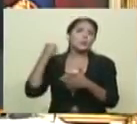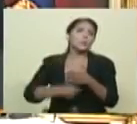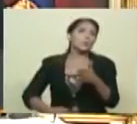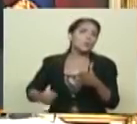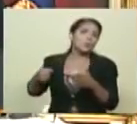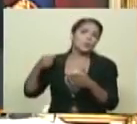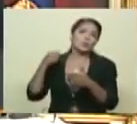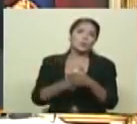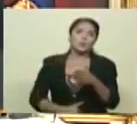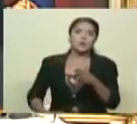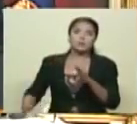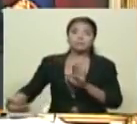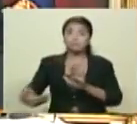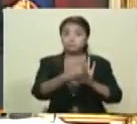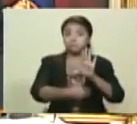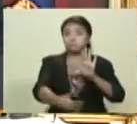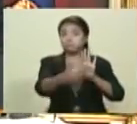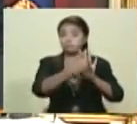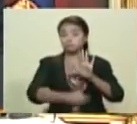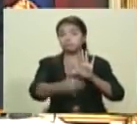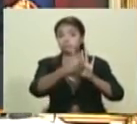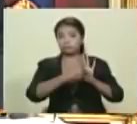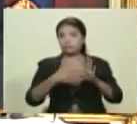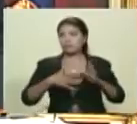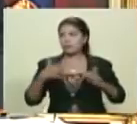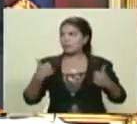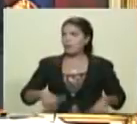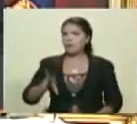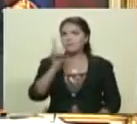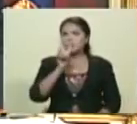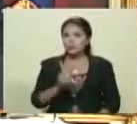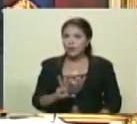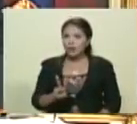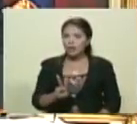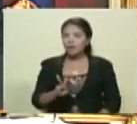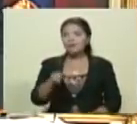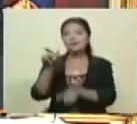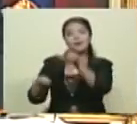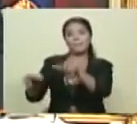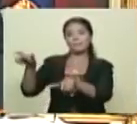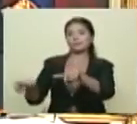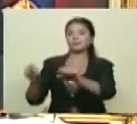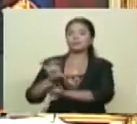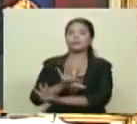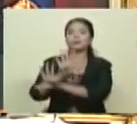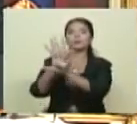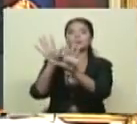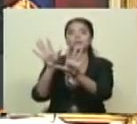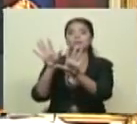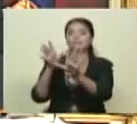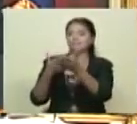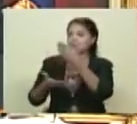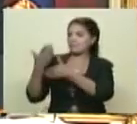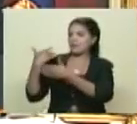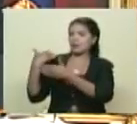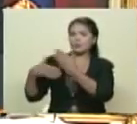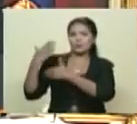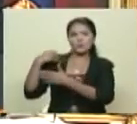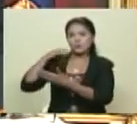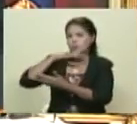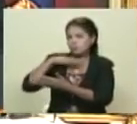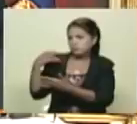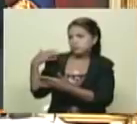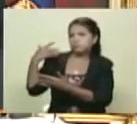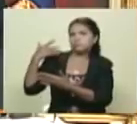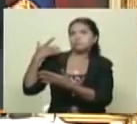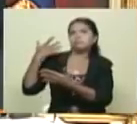inmensa, contra la agresión que es víctima Venezuela, es que la gente esté clara de dónde venimos, dónde estamos